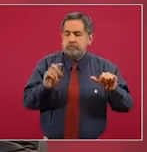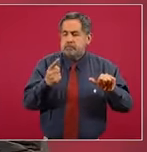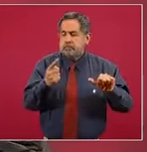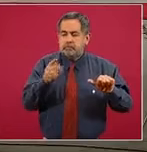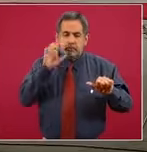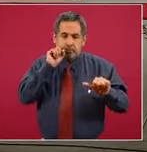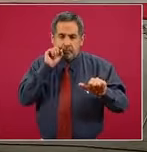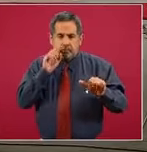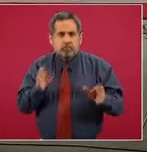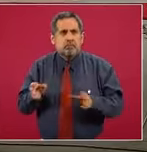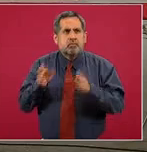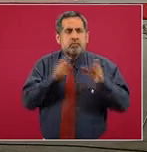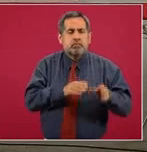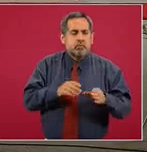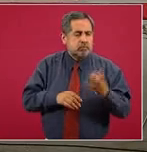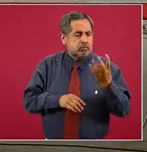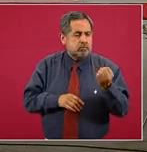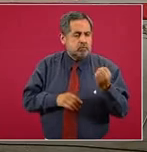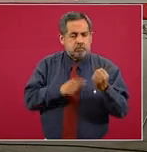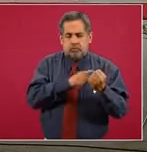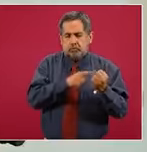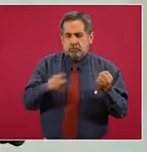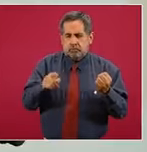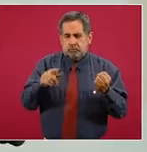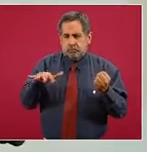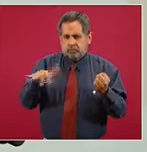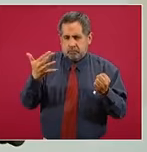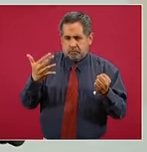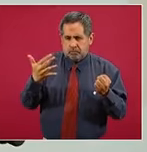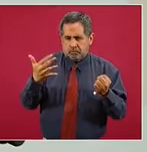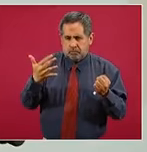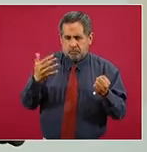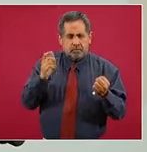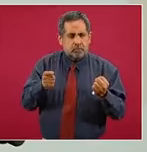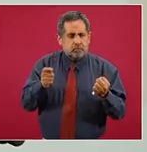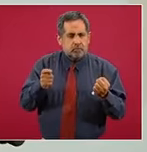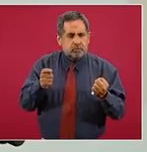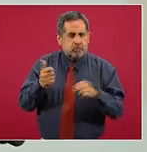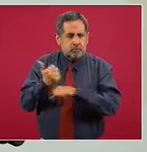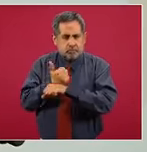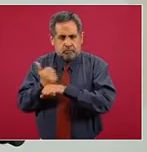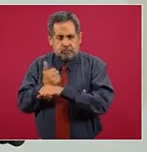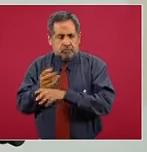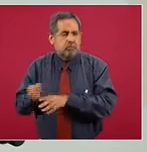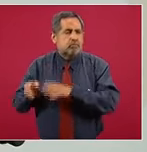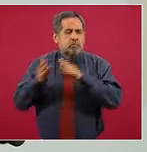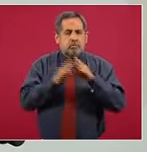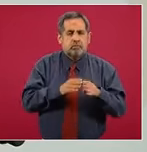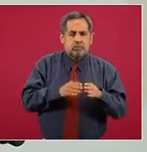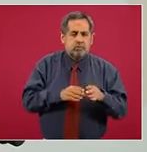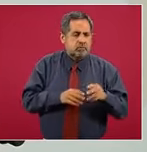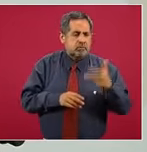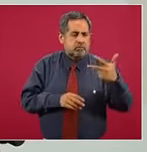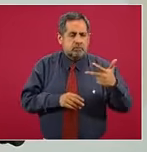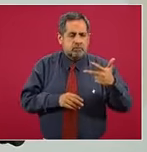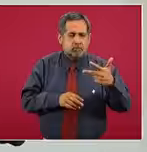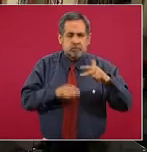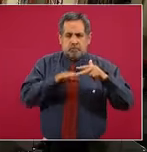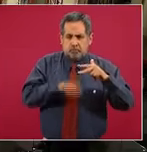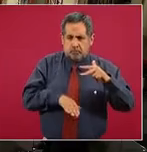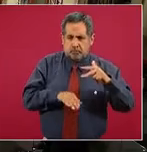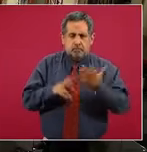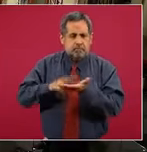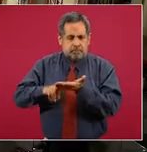naranja, de 9 a 15 es amarillo y 8 o menos